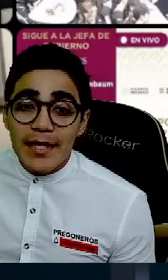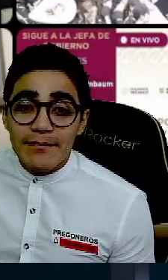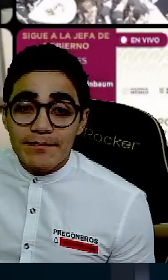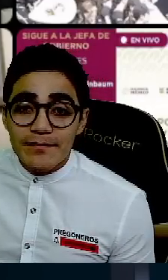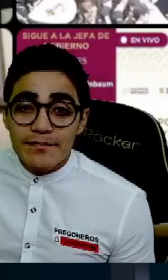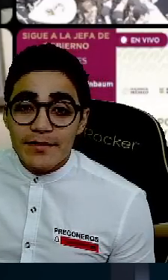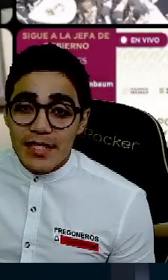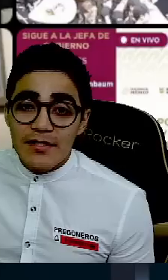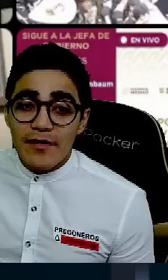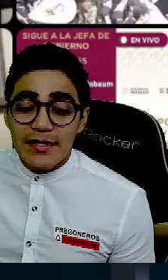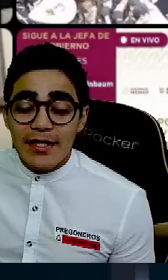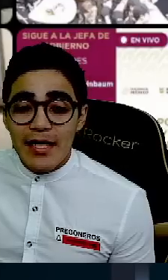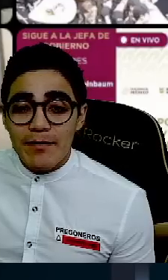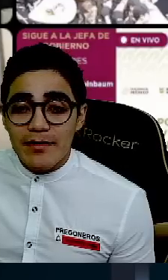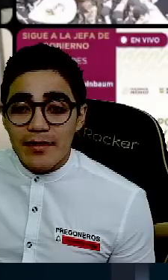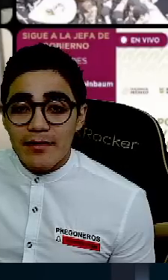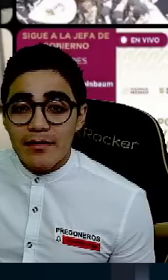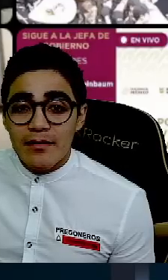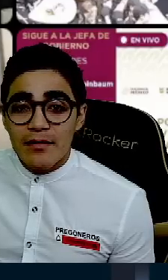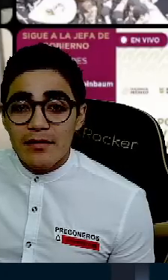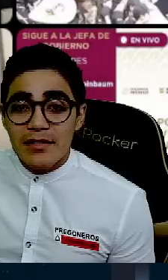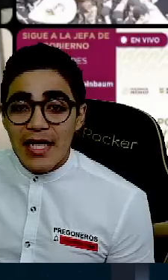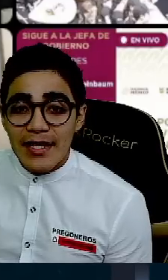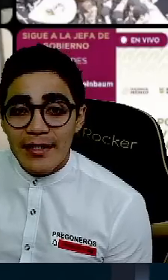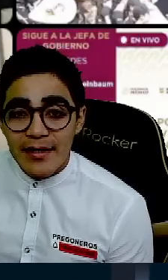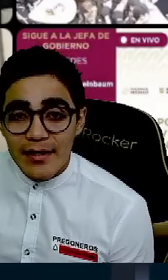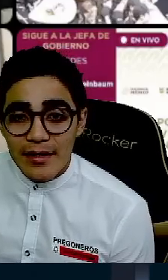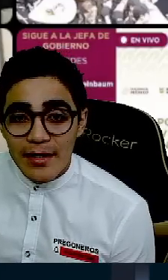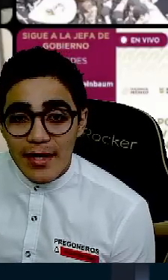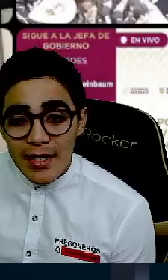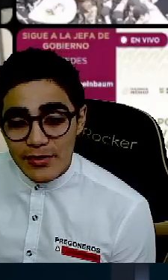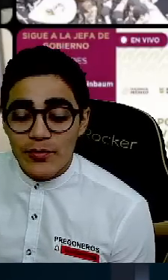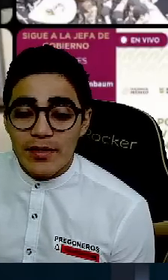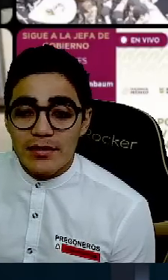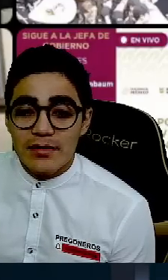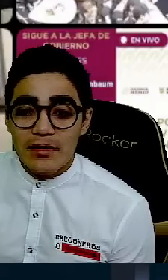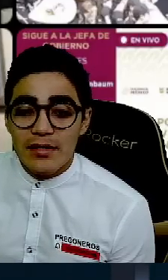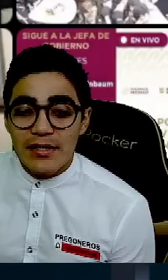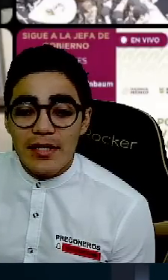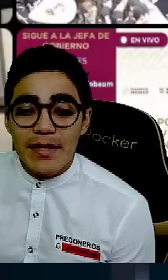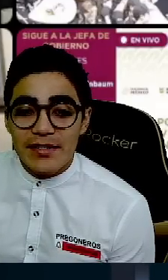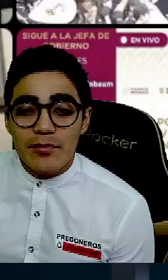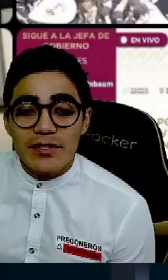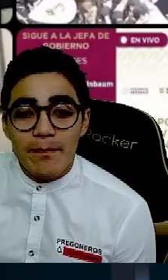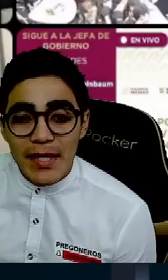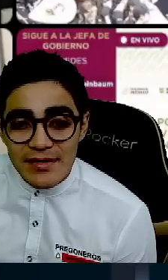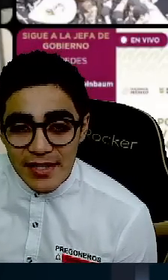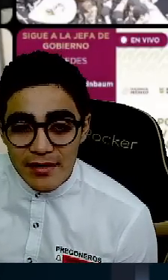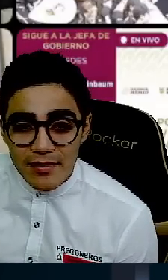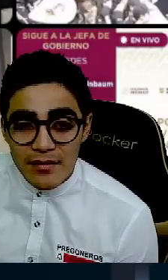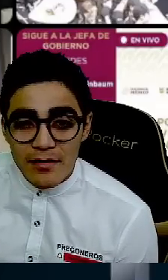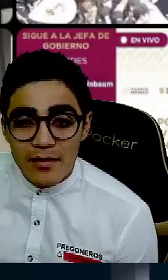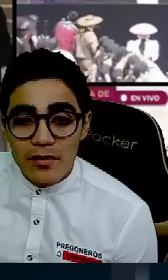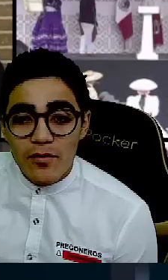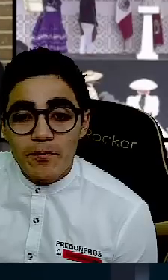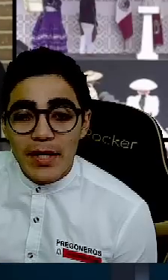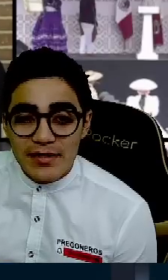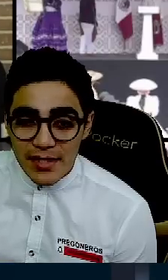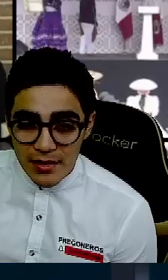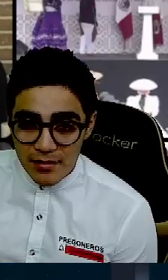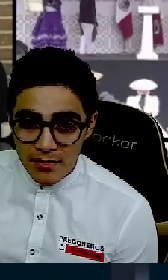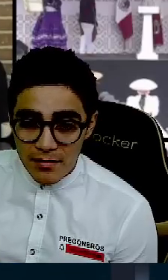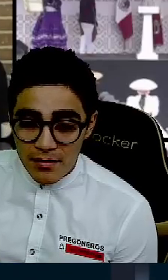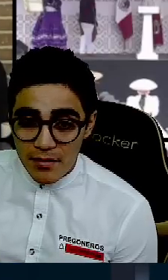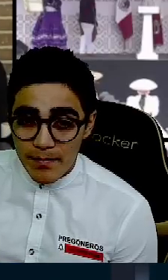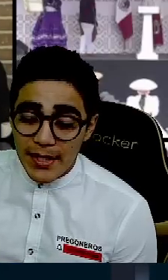Me dirán si hace falta realmente salir a las urnas y hacer masivo este plan C. Un plan